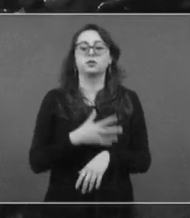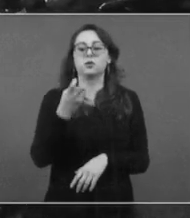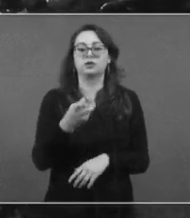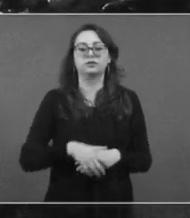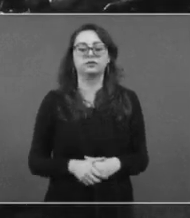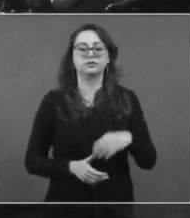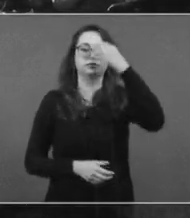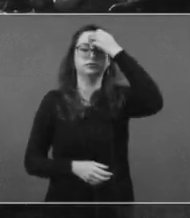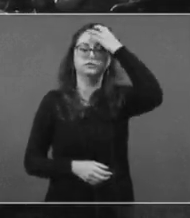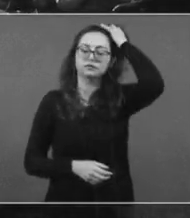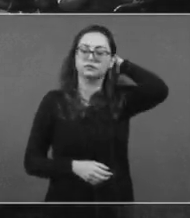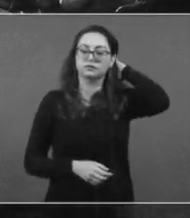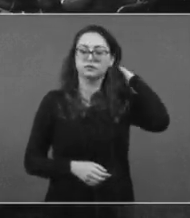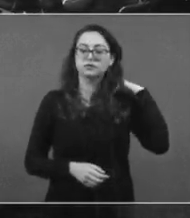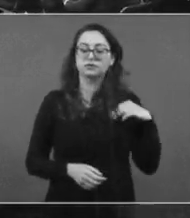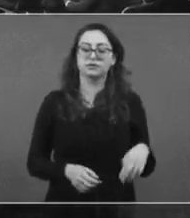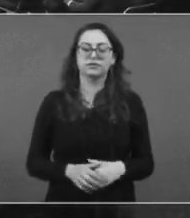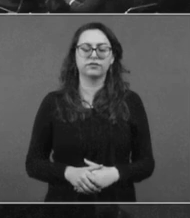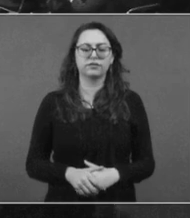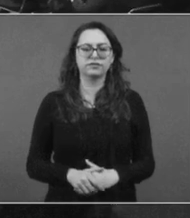De eso. Ah, eso.